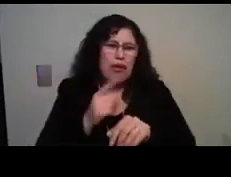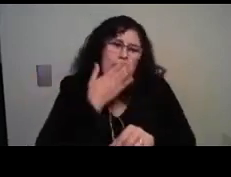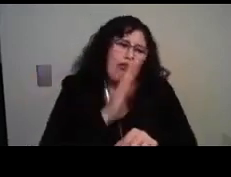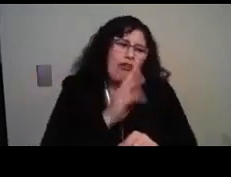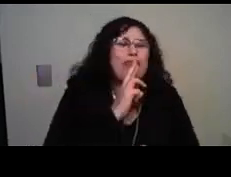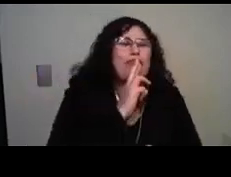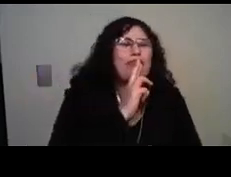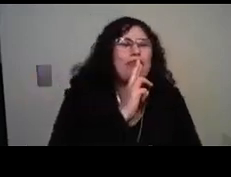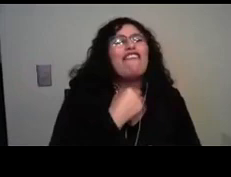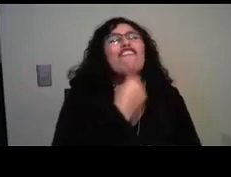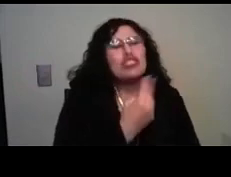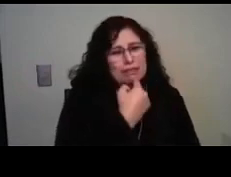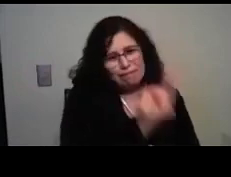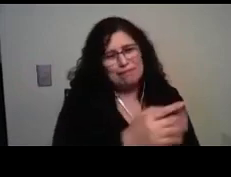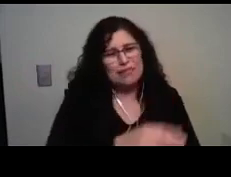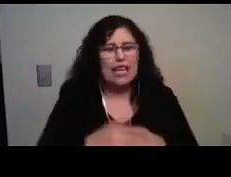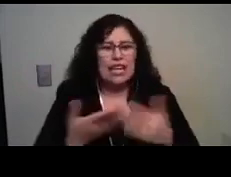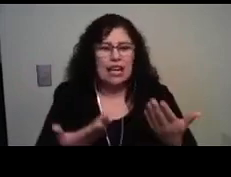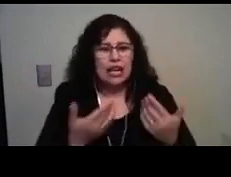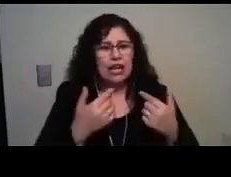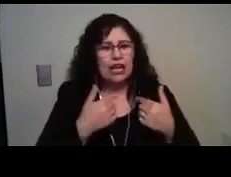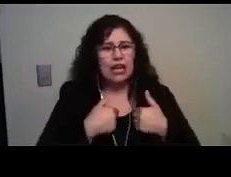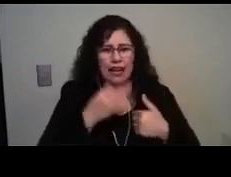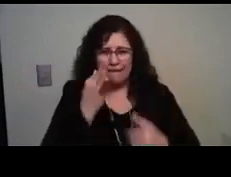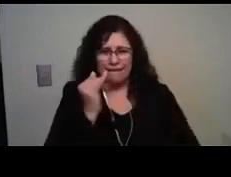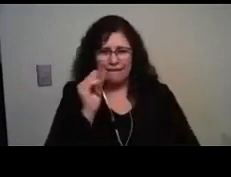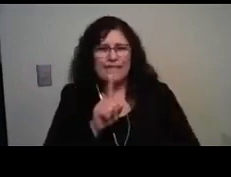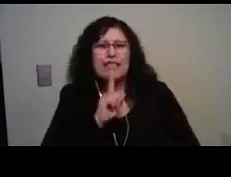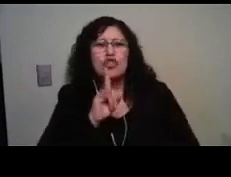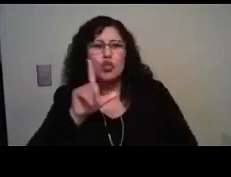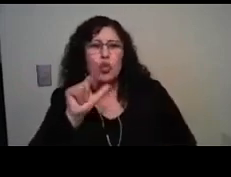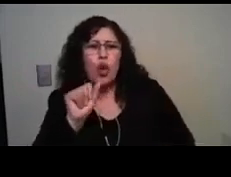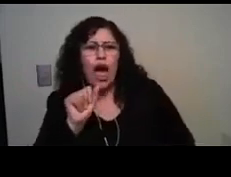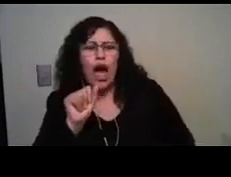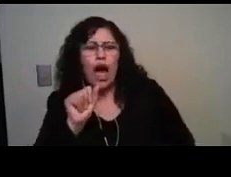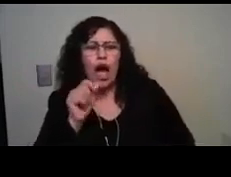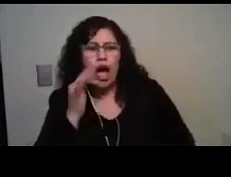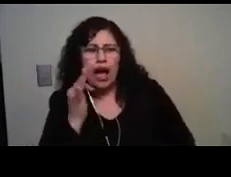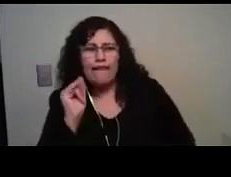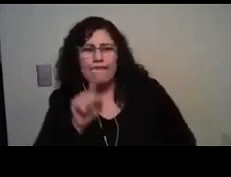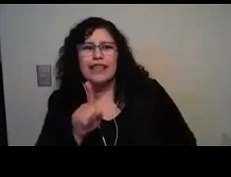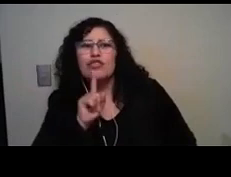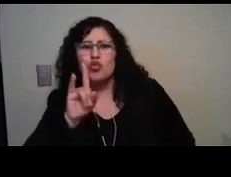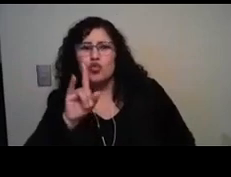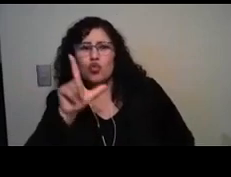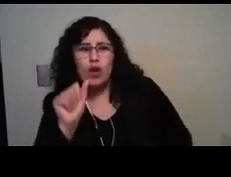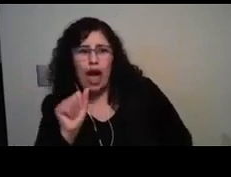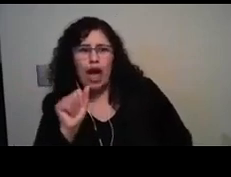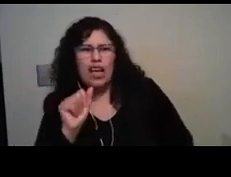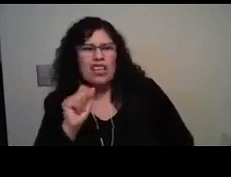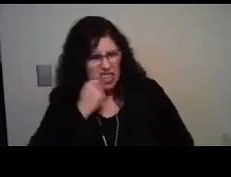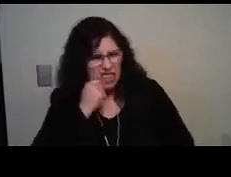igual. Porque las fístulas cuentan como accidente cerebrovascular, o sea, pueden